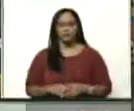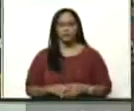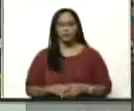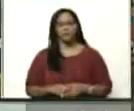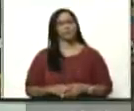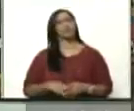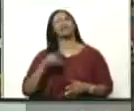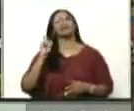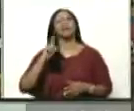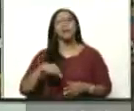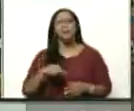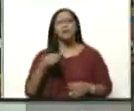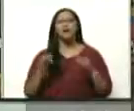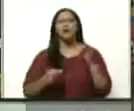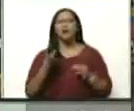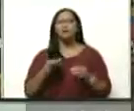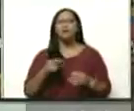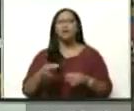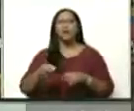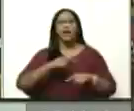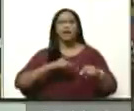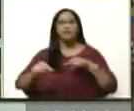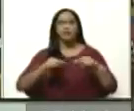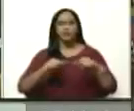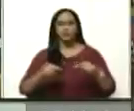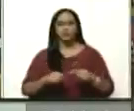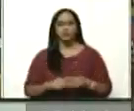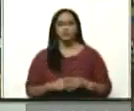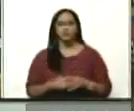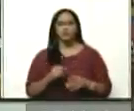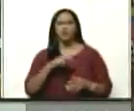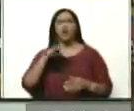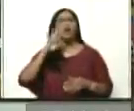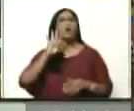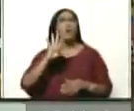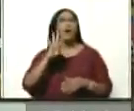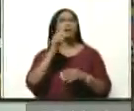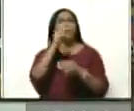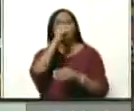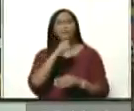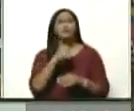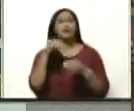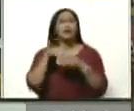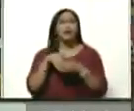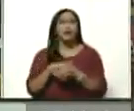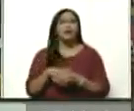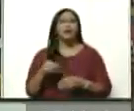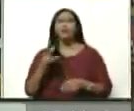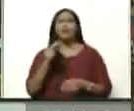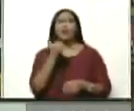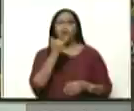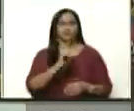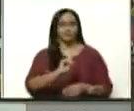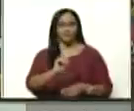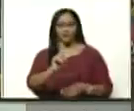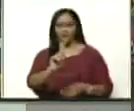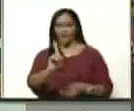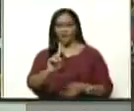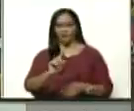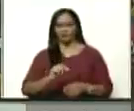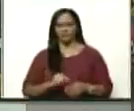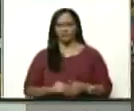diario de la gestión. No vamos a esperar a los 4 años cuando vengan las elecciones para decir, ah, este lo está haciendo mal. No.